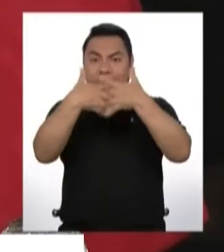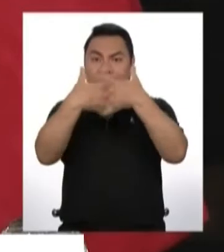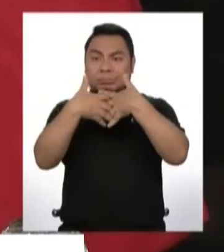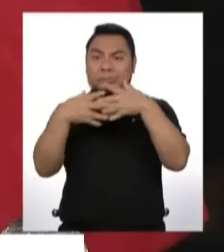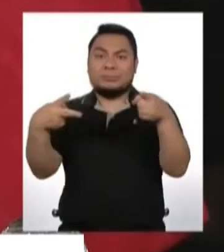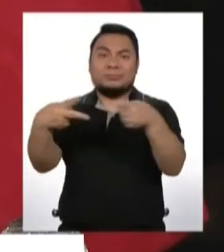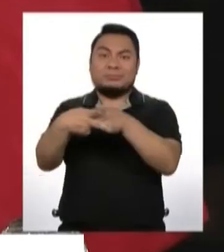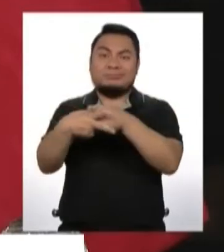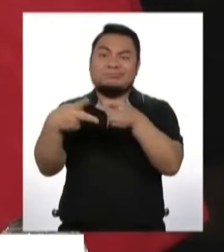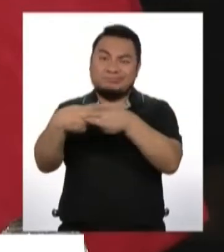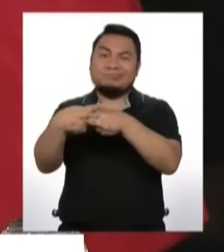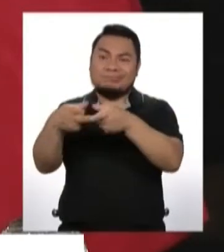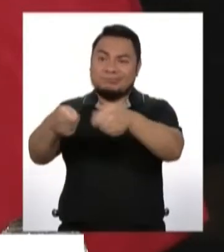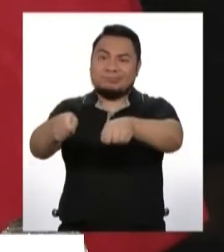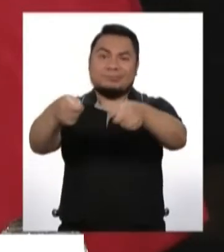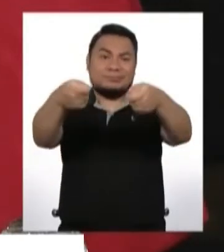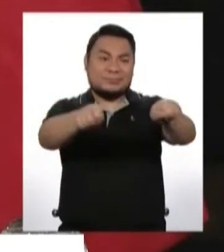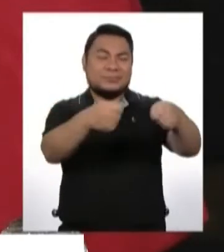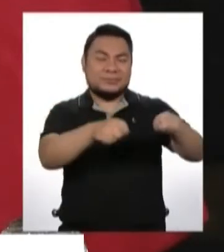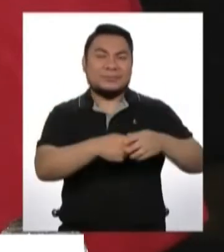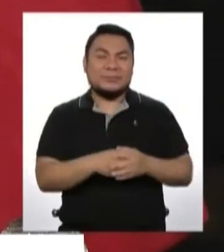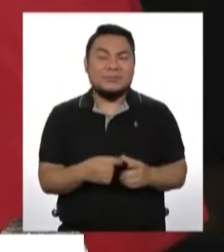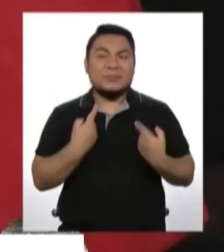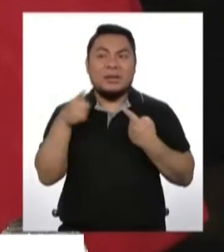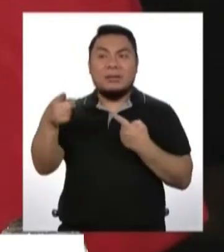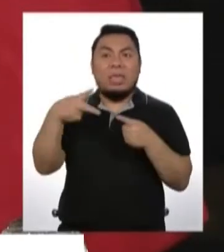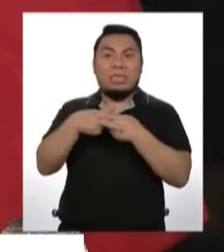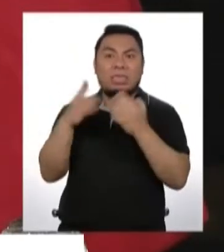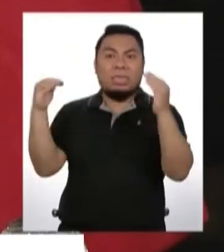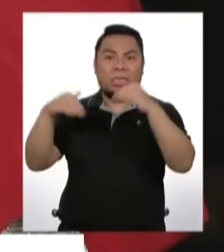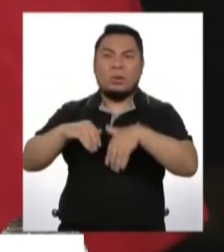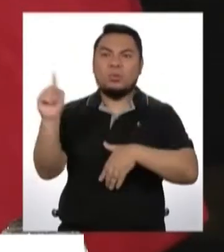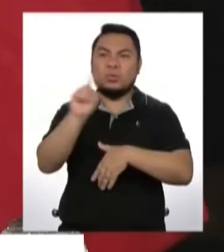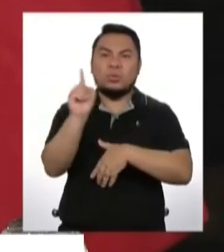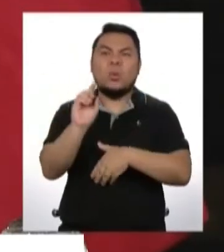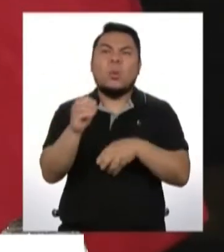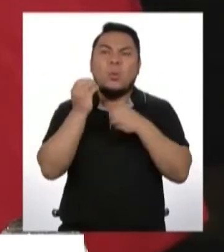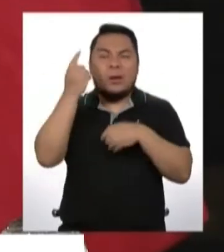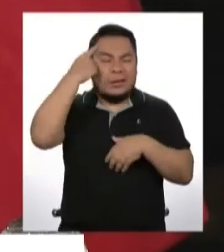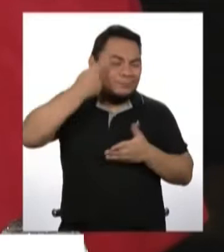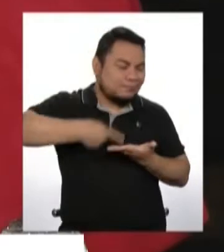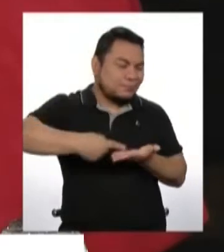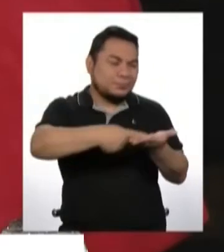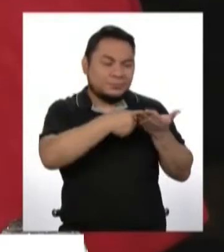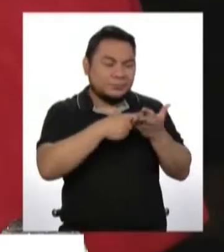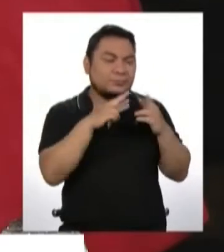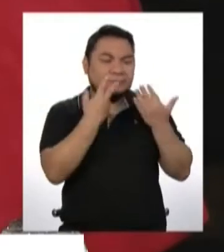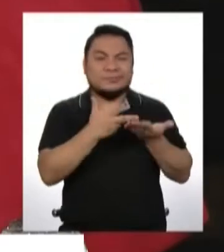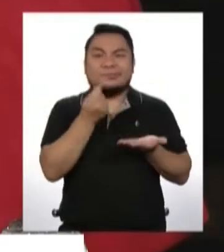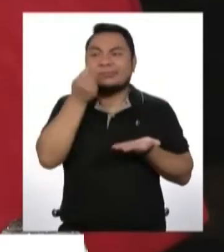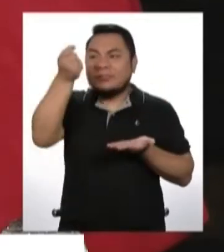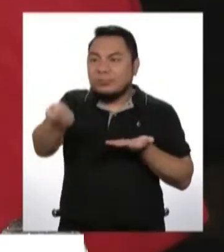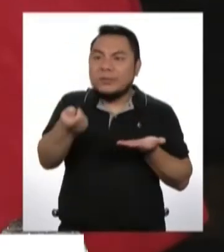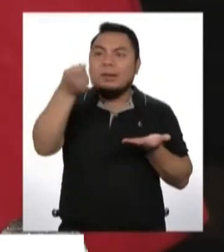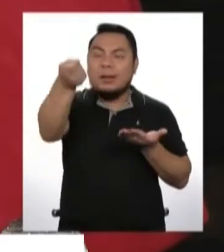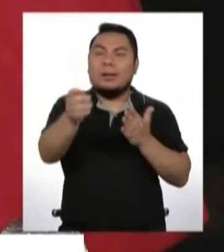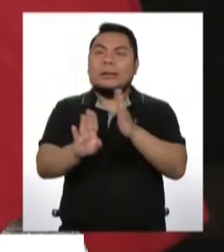hemos hecho una serie de medidas y las hemos implementado para atender a la población